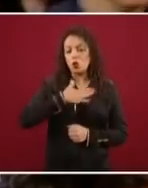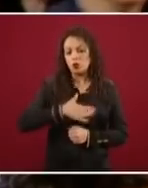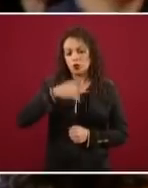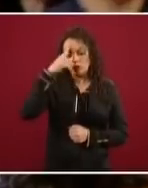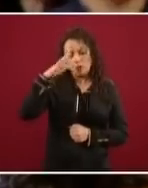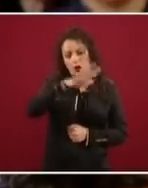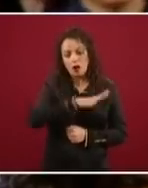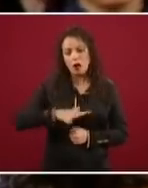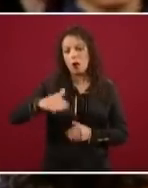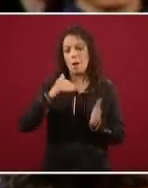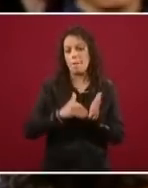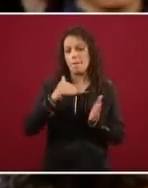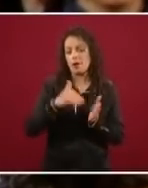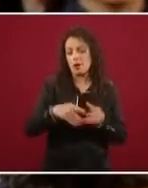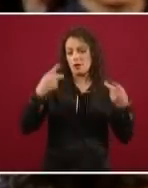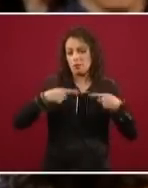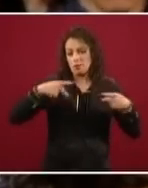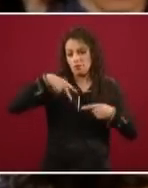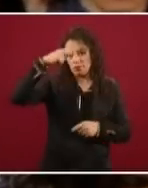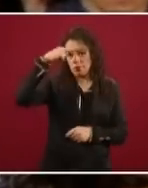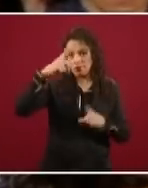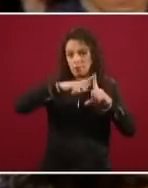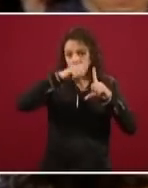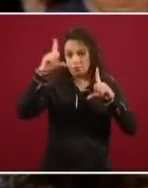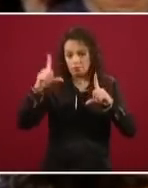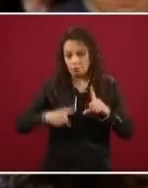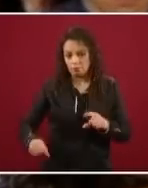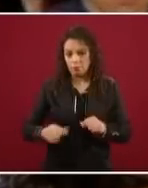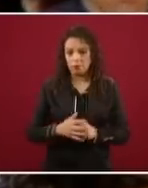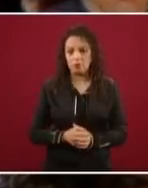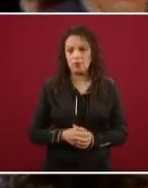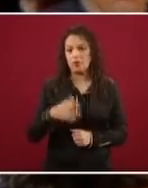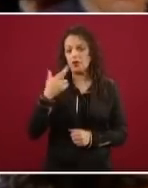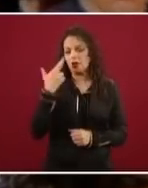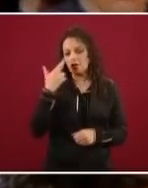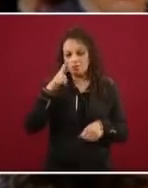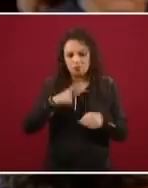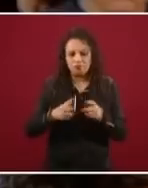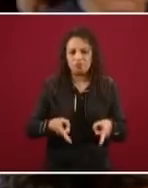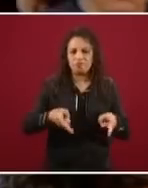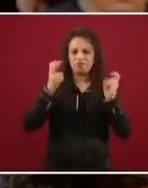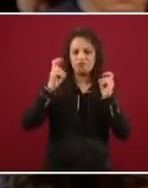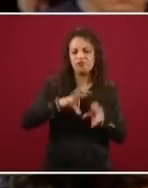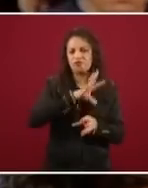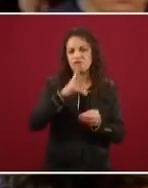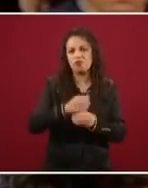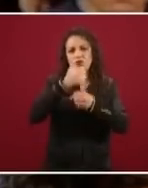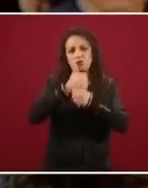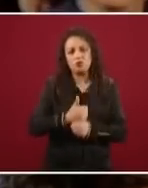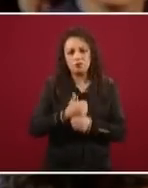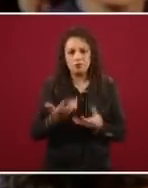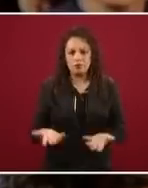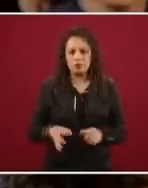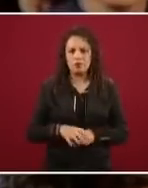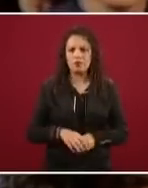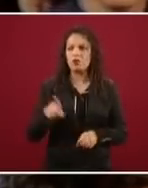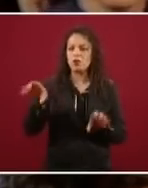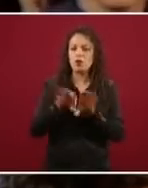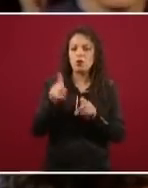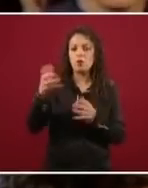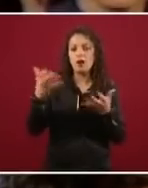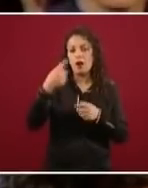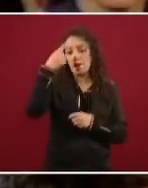que han sido despojados que han sido atracados que han sido probados como le daría usted continuidad a